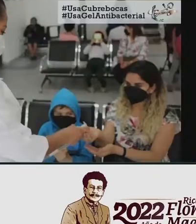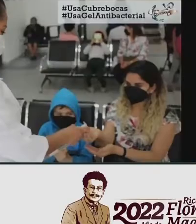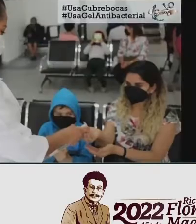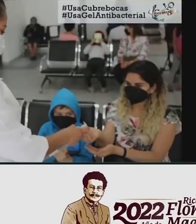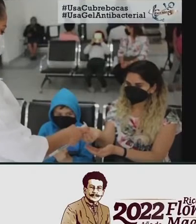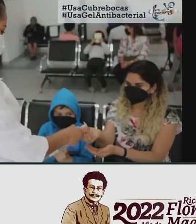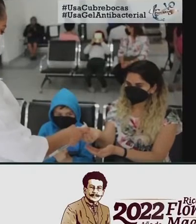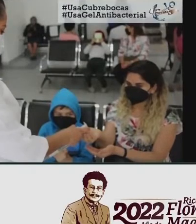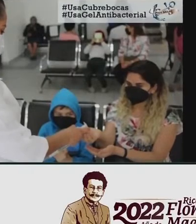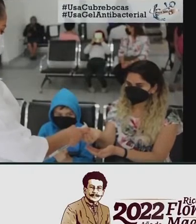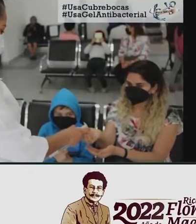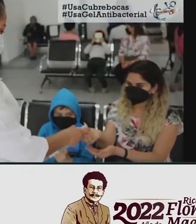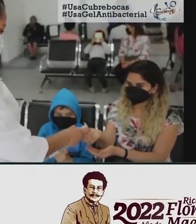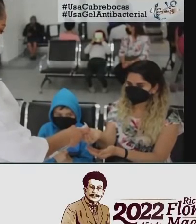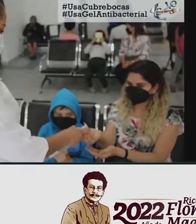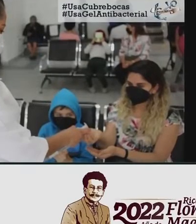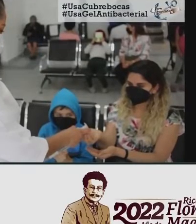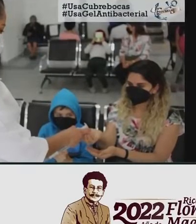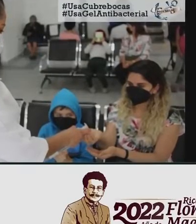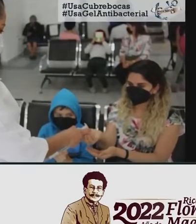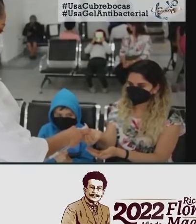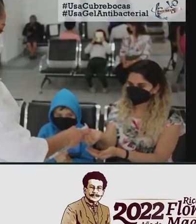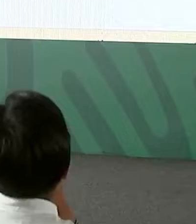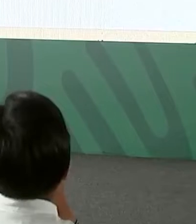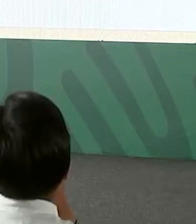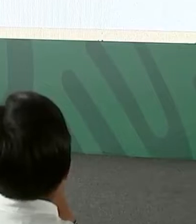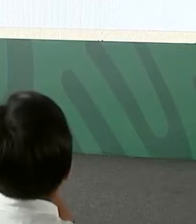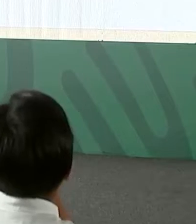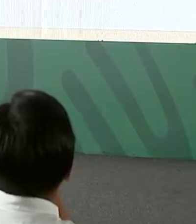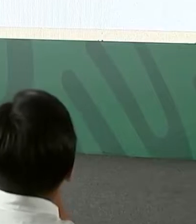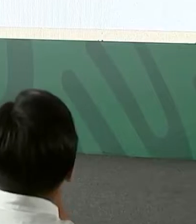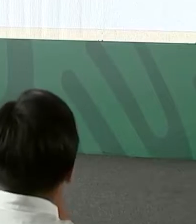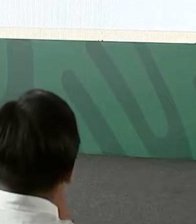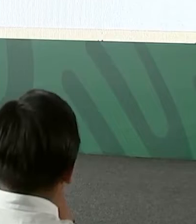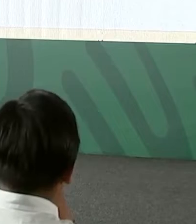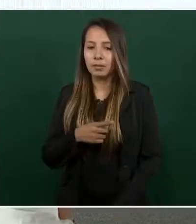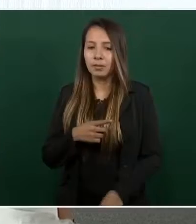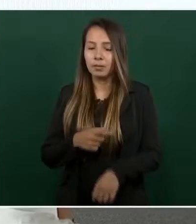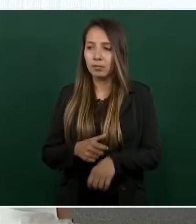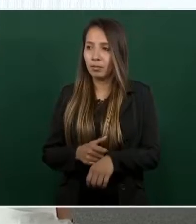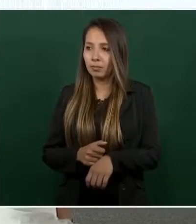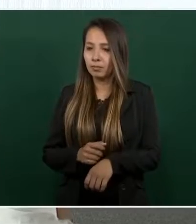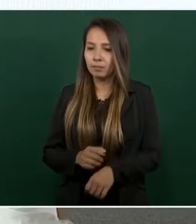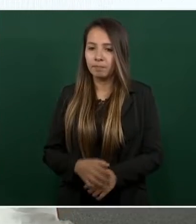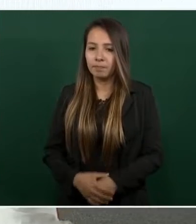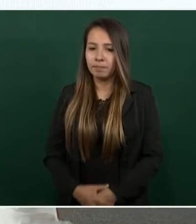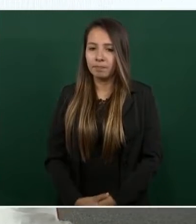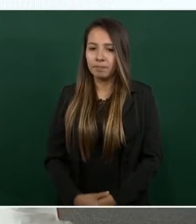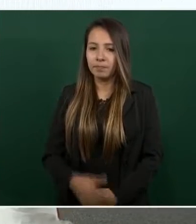aéreas, 39 horas de vuelo y 65 rutas terrestres, 7,000